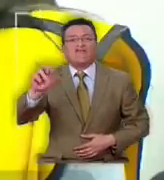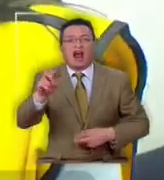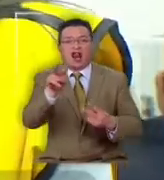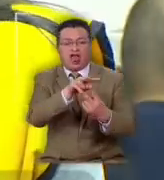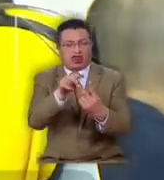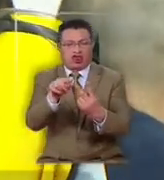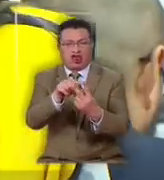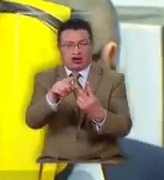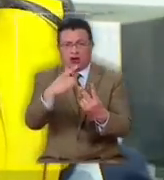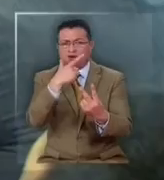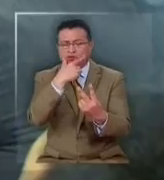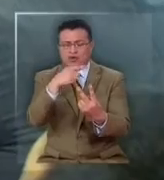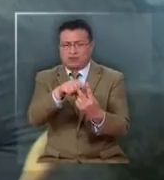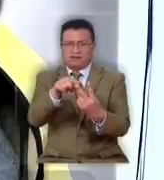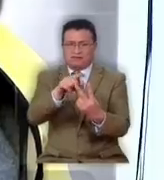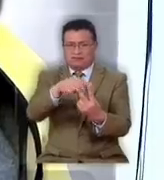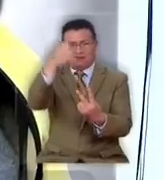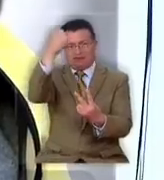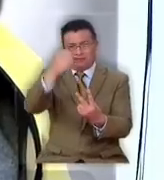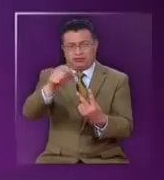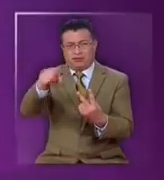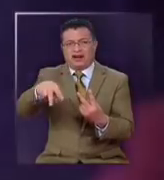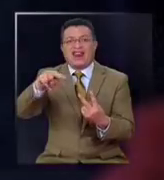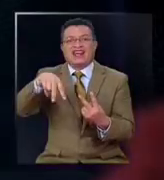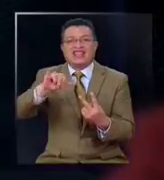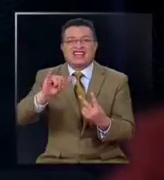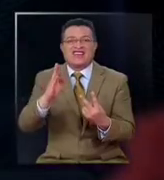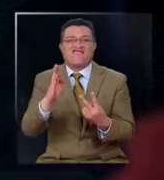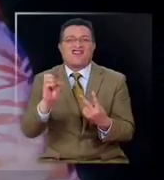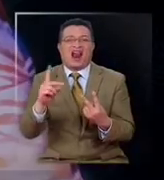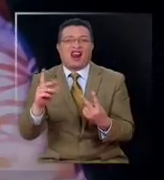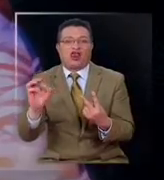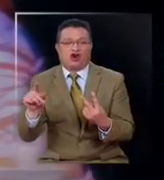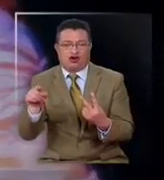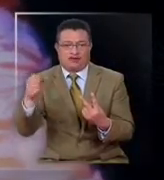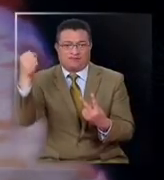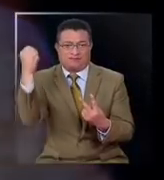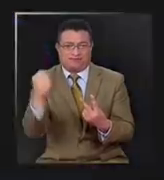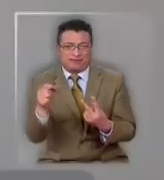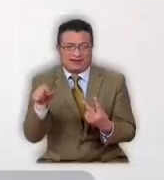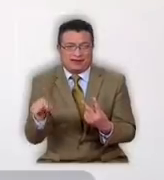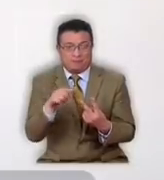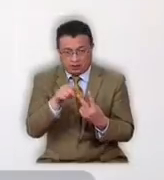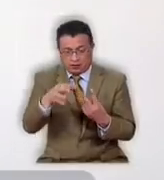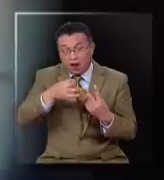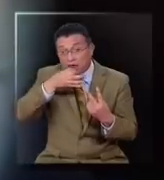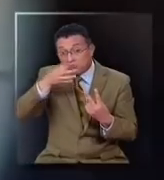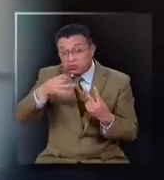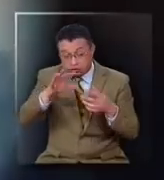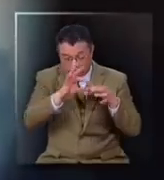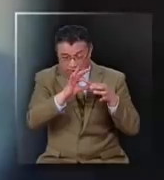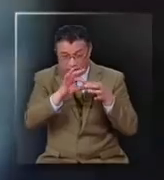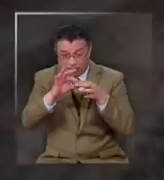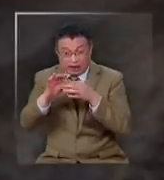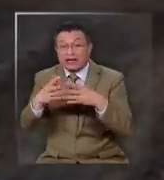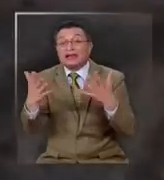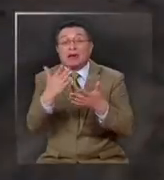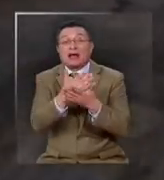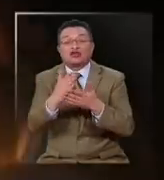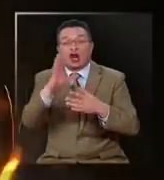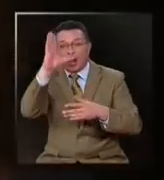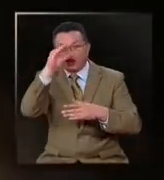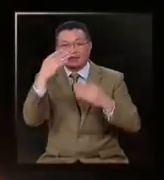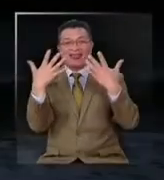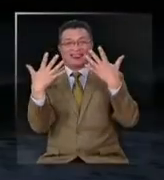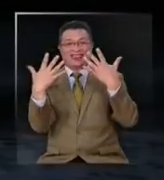los principales sospechosos del homicidio de Nibaldo Villegas. Ambos han entregado detalles de lo ocurrido la noche del 10 de